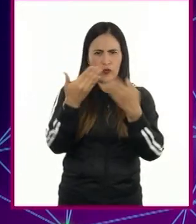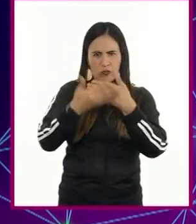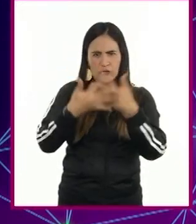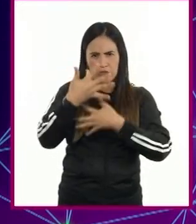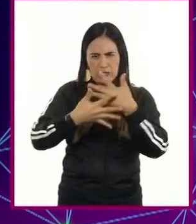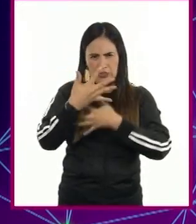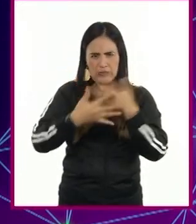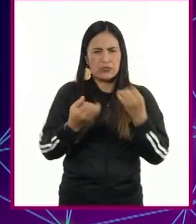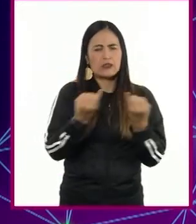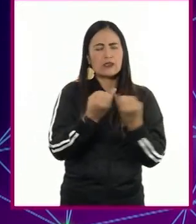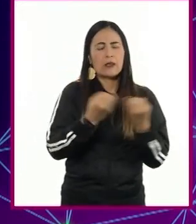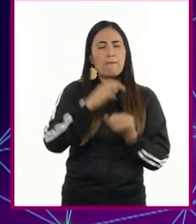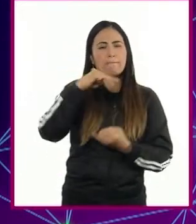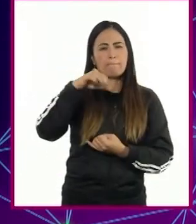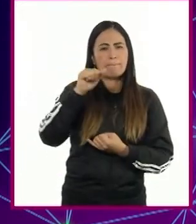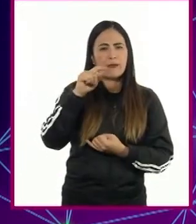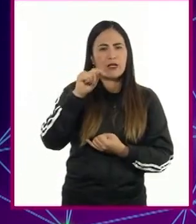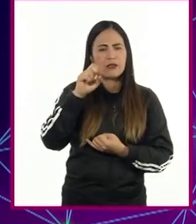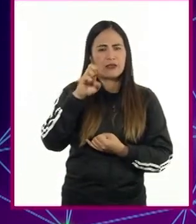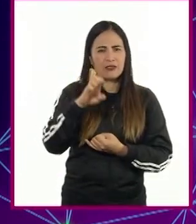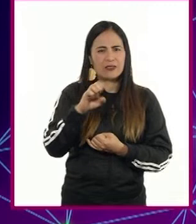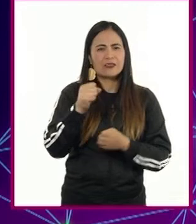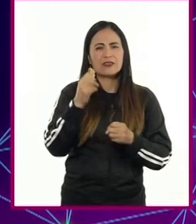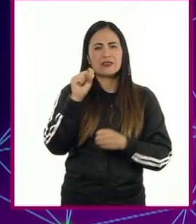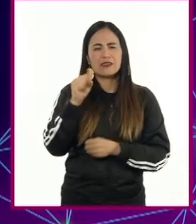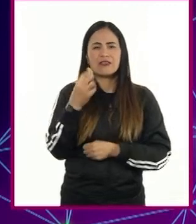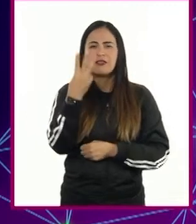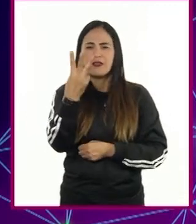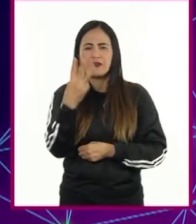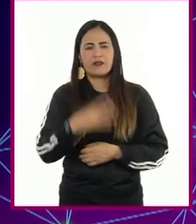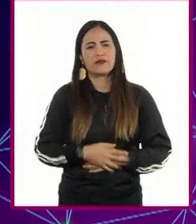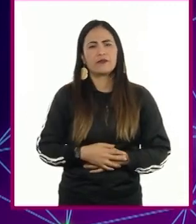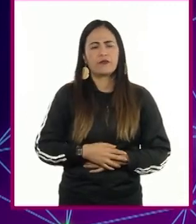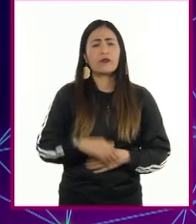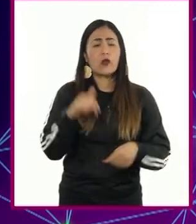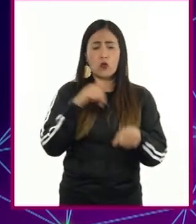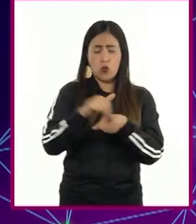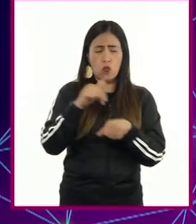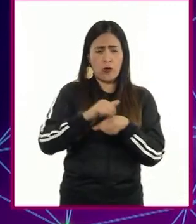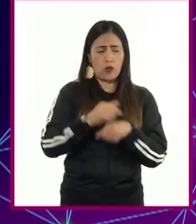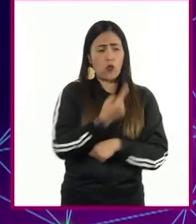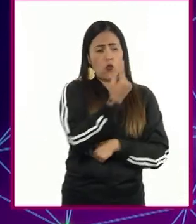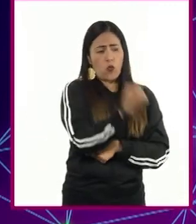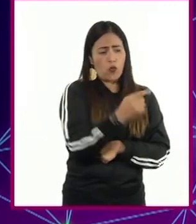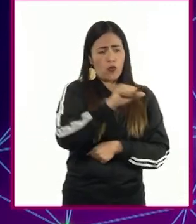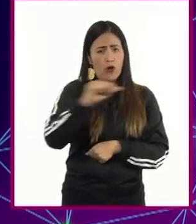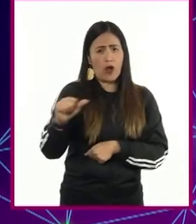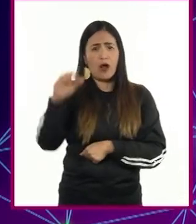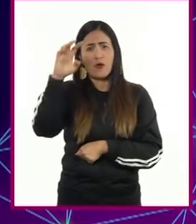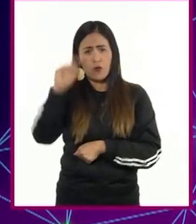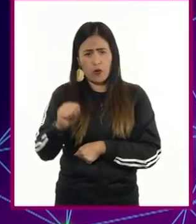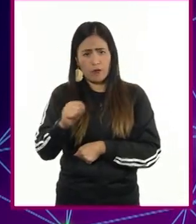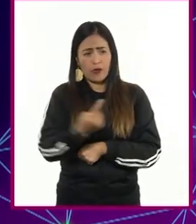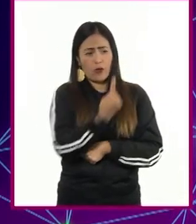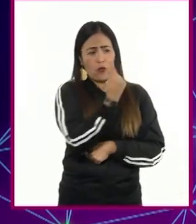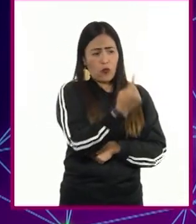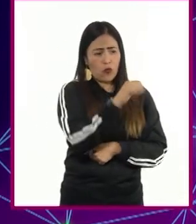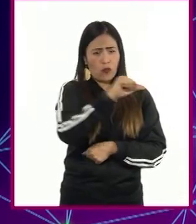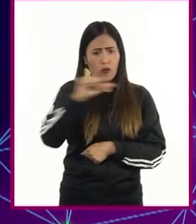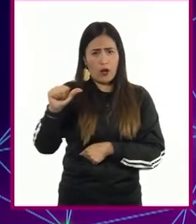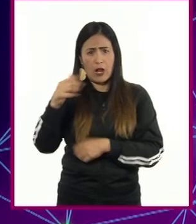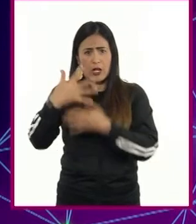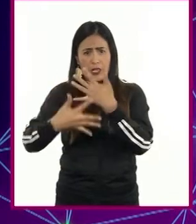63 respectivamente. Consideren números naturales consecutivos de 1 a 9 y del 1 al 15